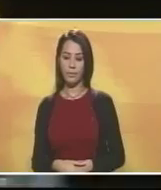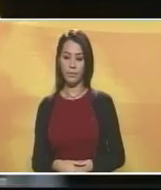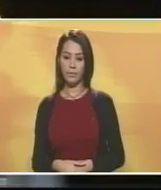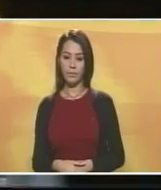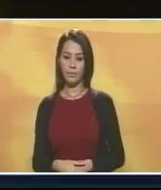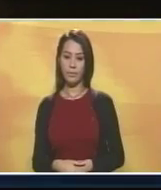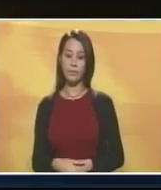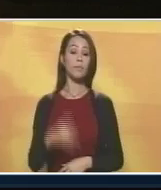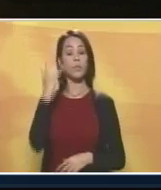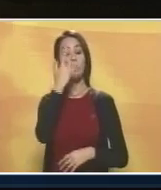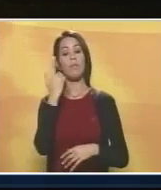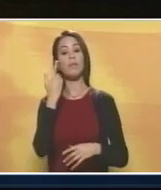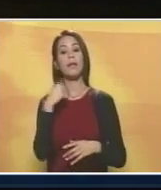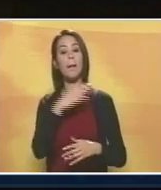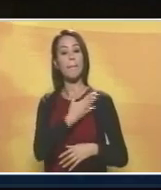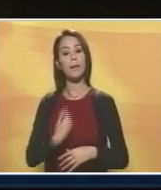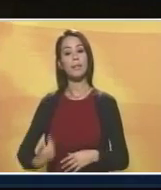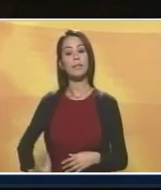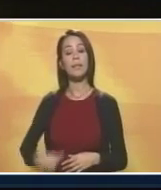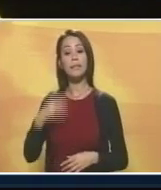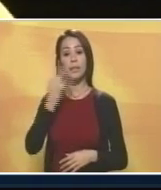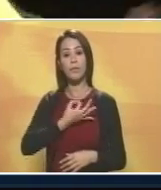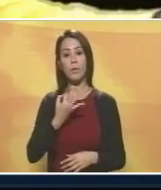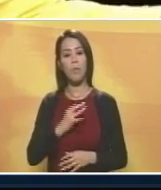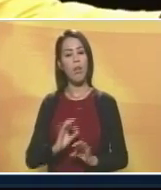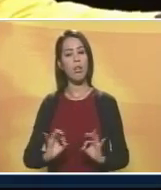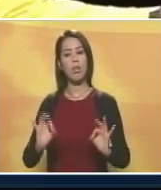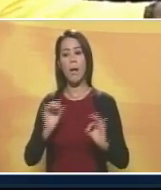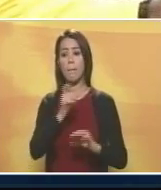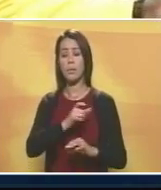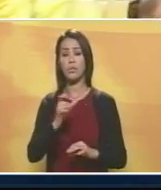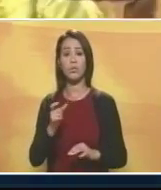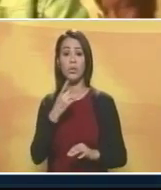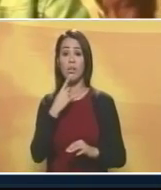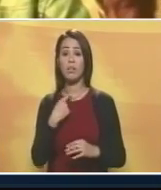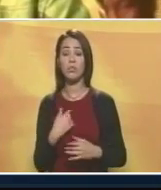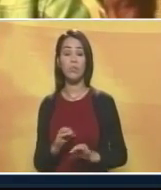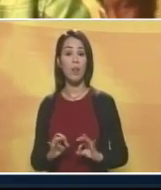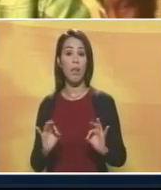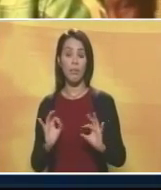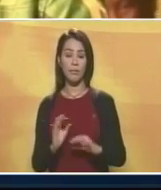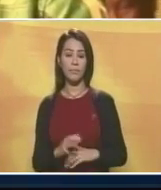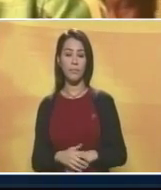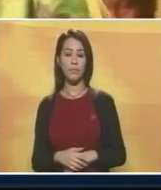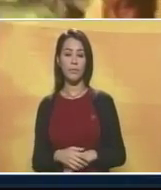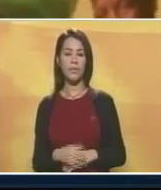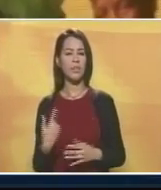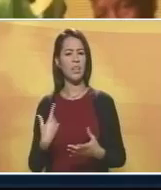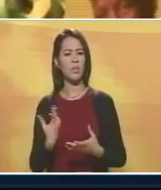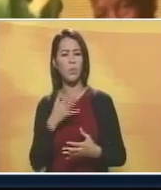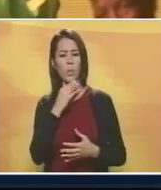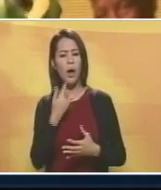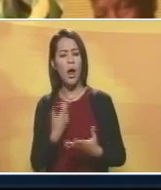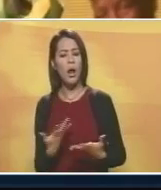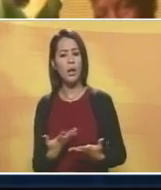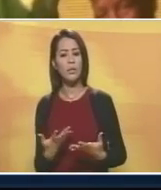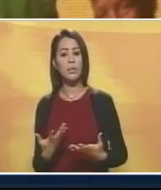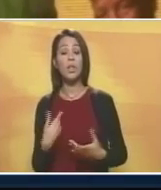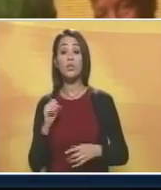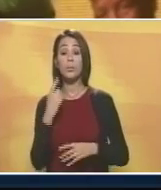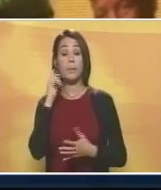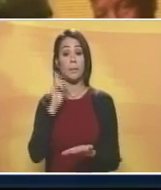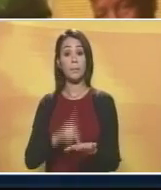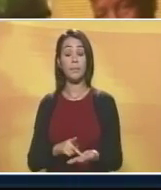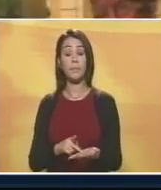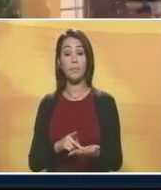En Sudáfrica, el presidente Jacob Zuma afirmó que nadie le ha dado razones para dimitir, algo que considera injusto, según dijo en su primera